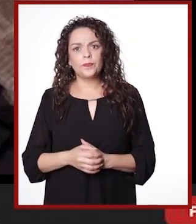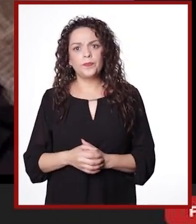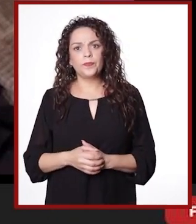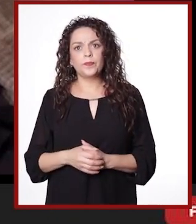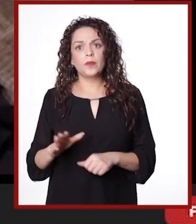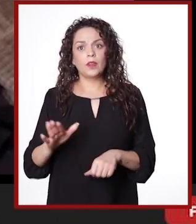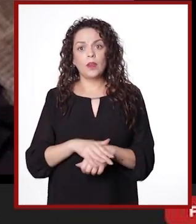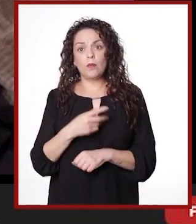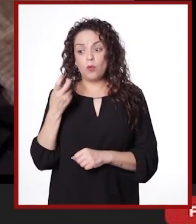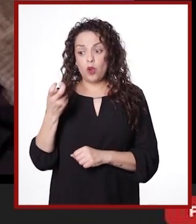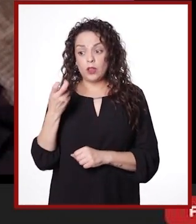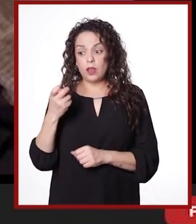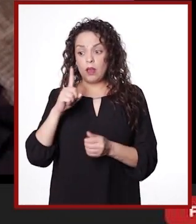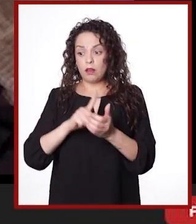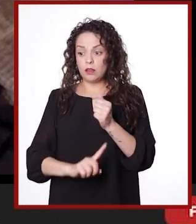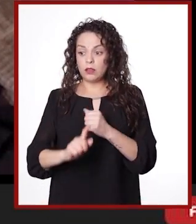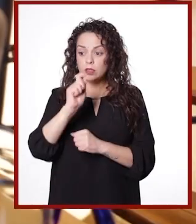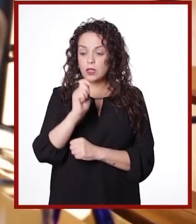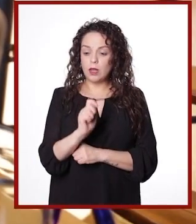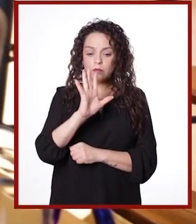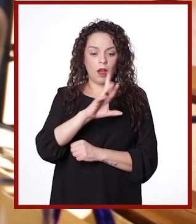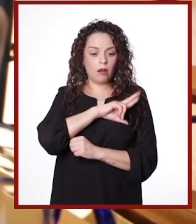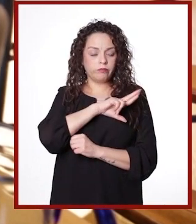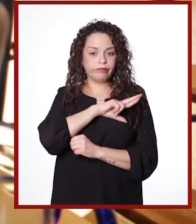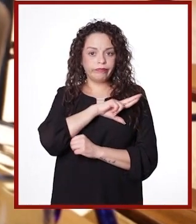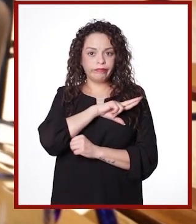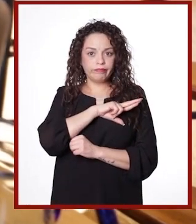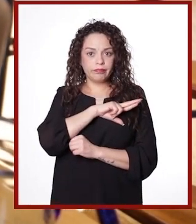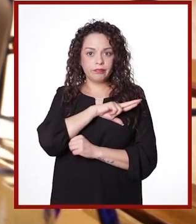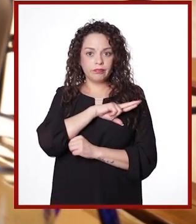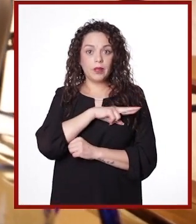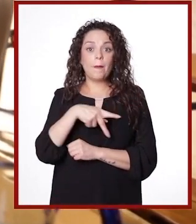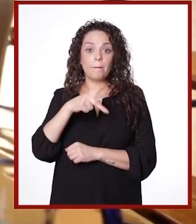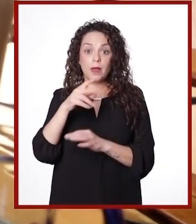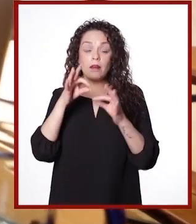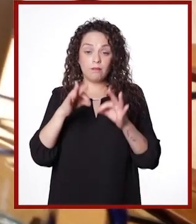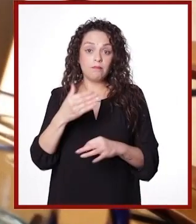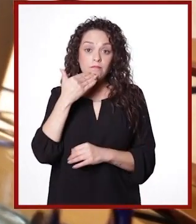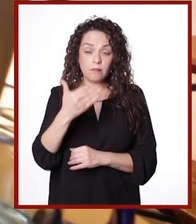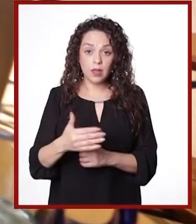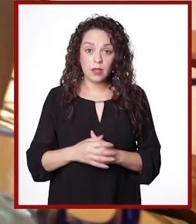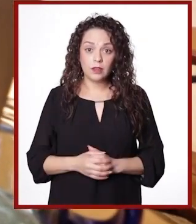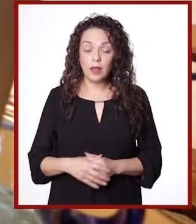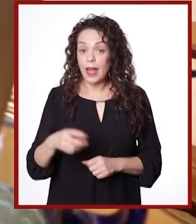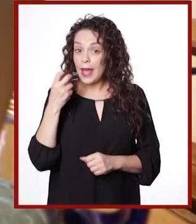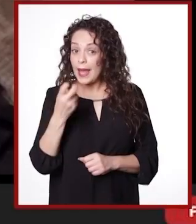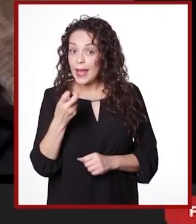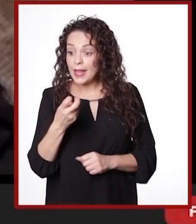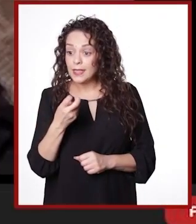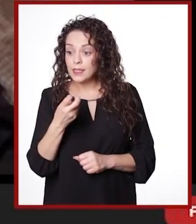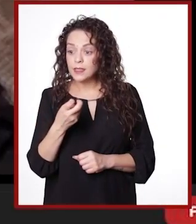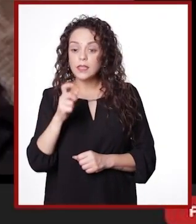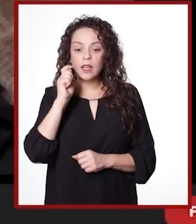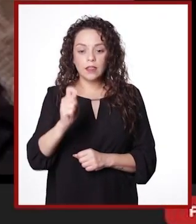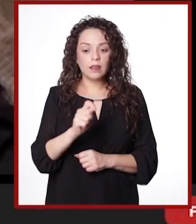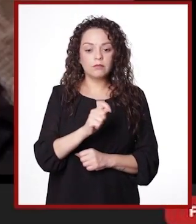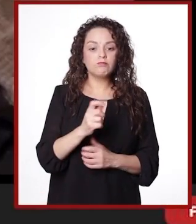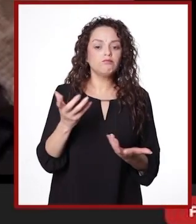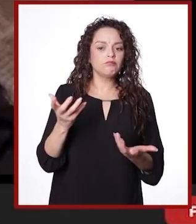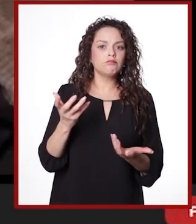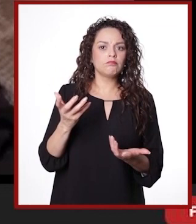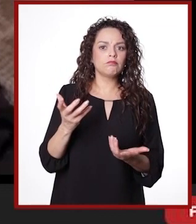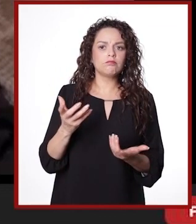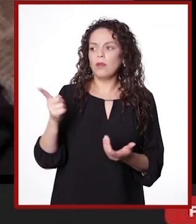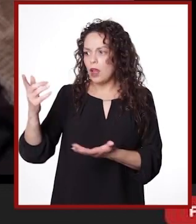colaboración muy buena entre privada y el gobierno, ¿sabes? Eso es un ganar-ganar y es